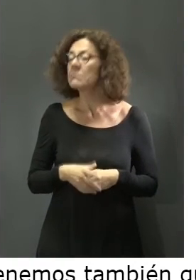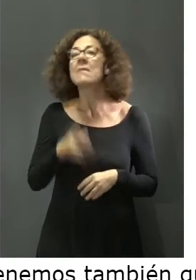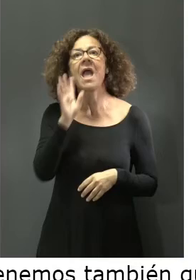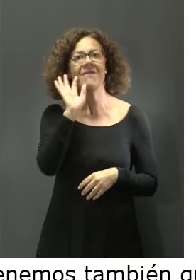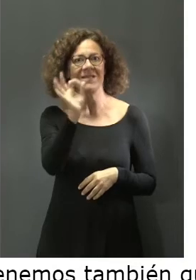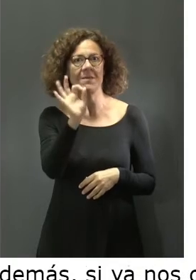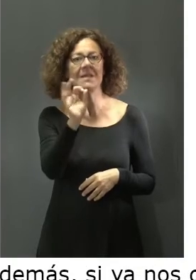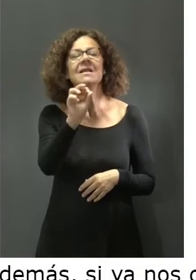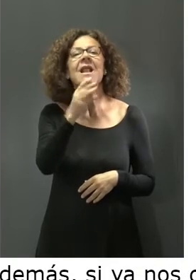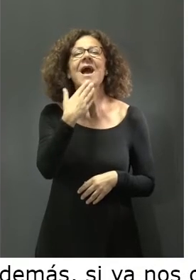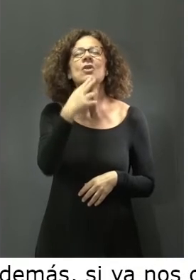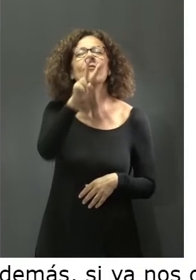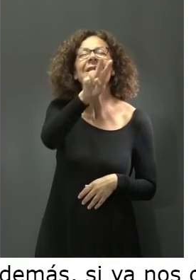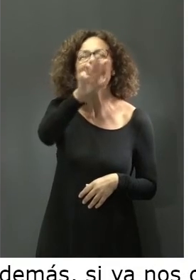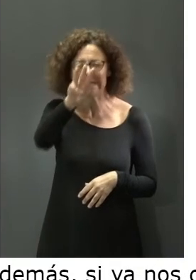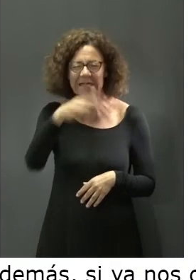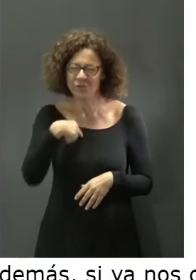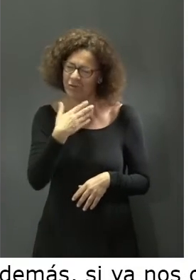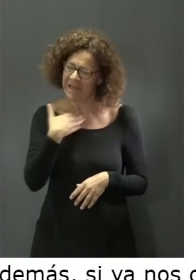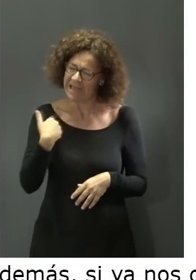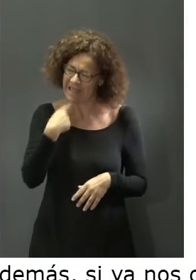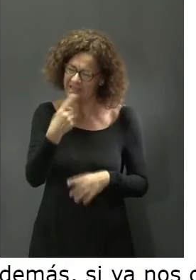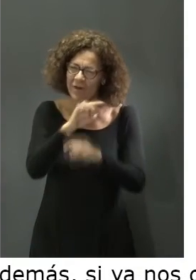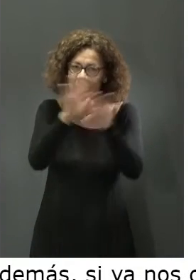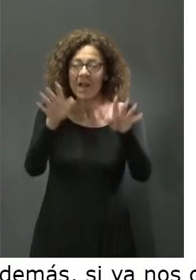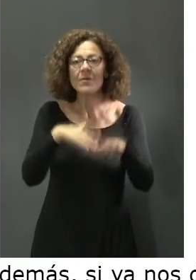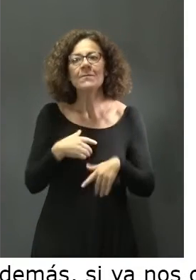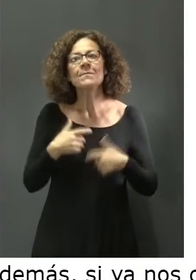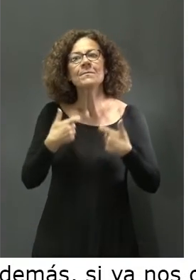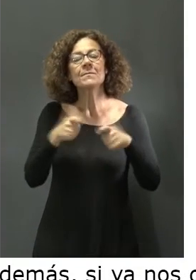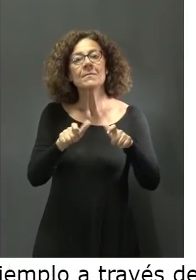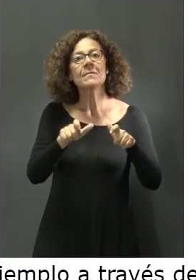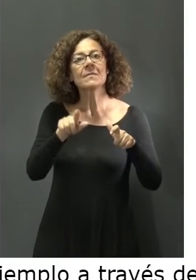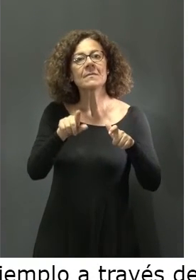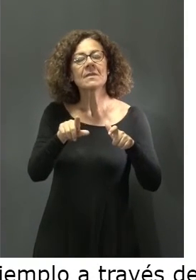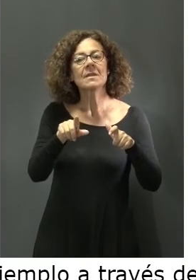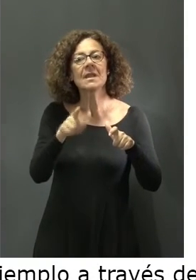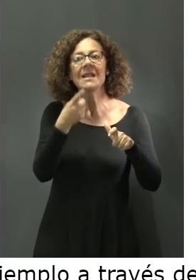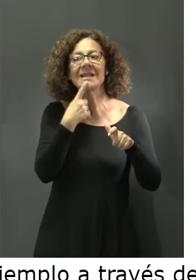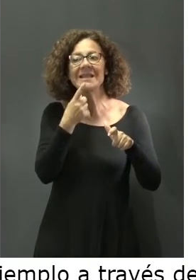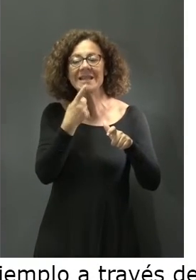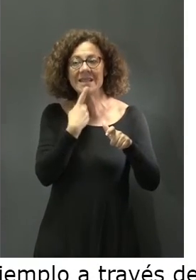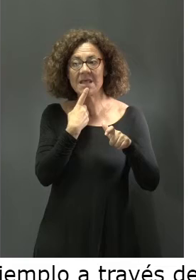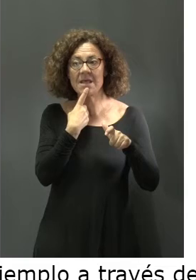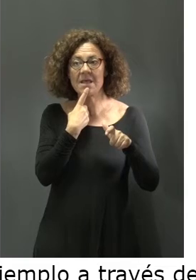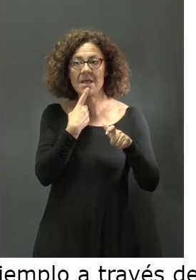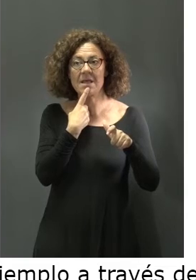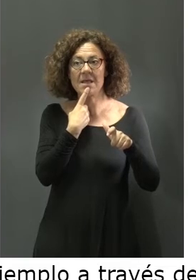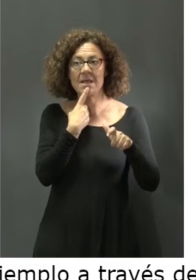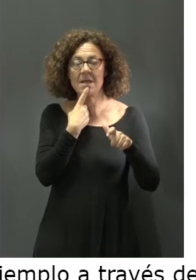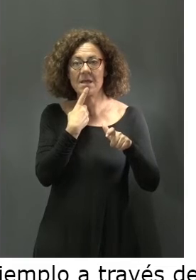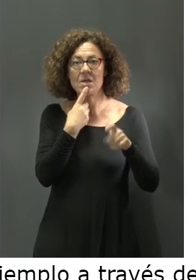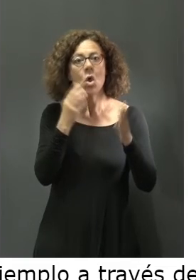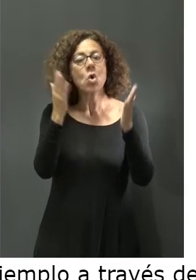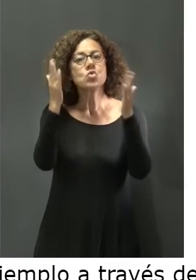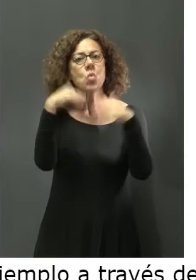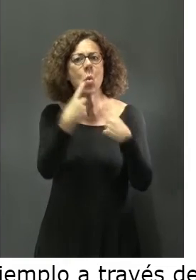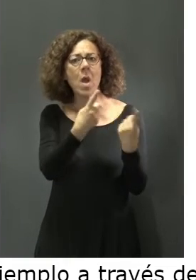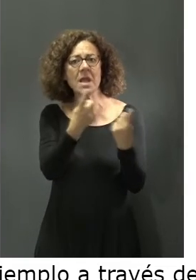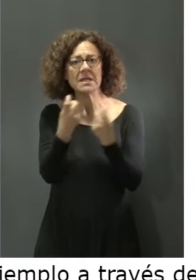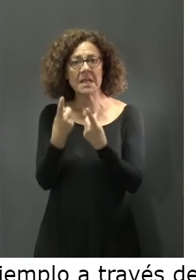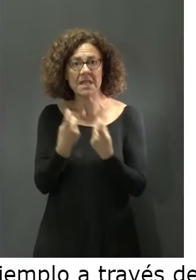Efectivamente es del 23, quería confirmarlo, ¿vale? Me voy a la disposición adicional primera y dice que no hay